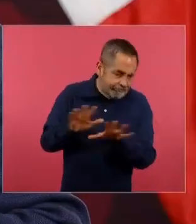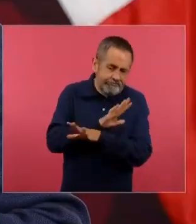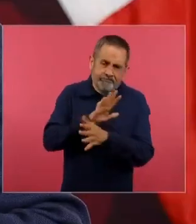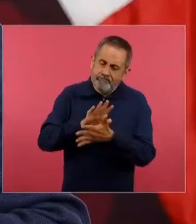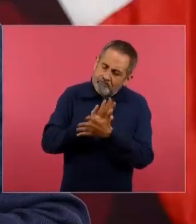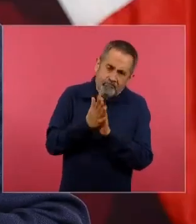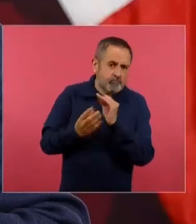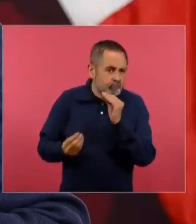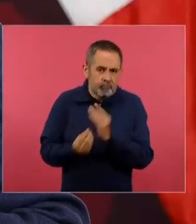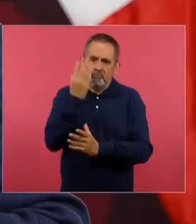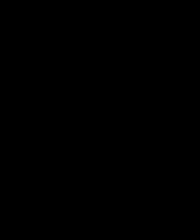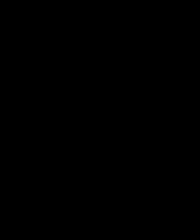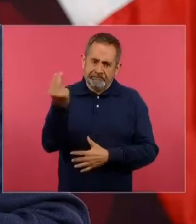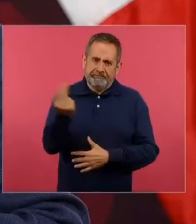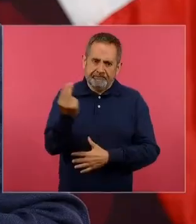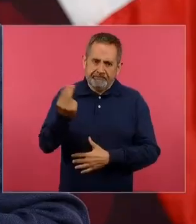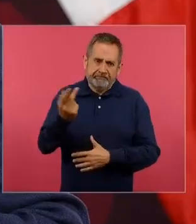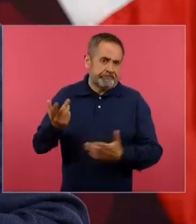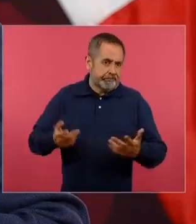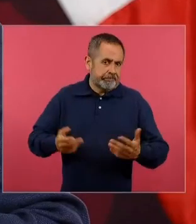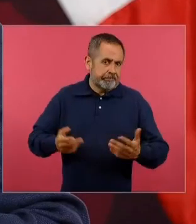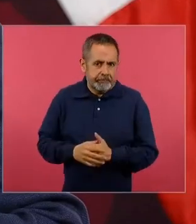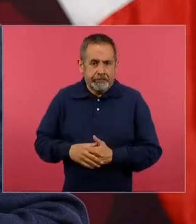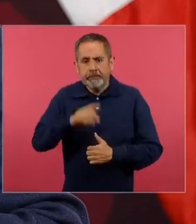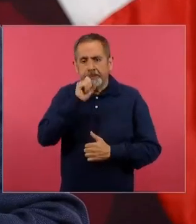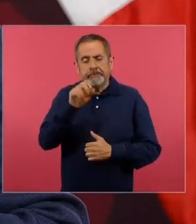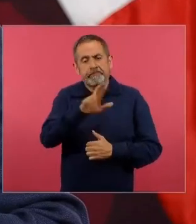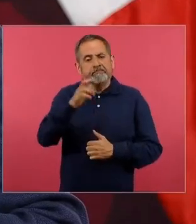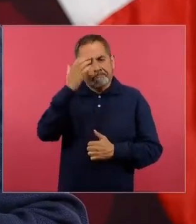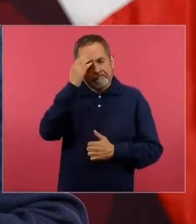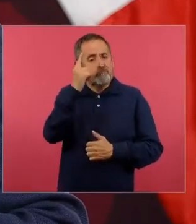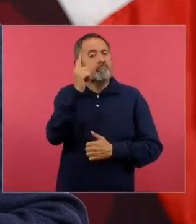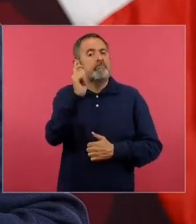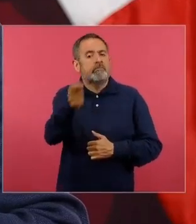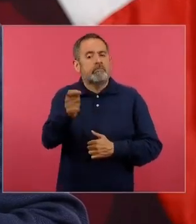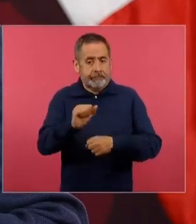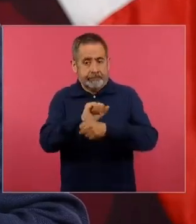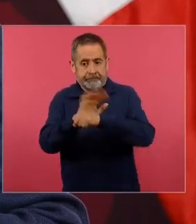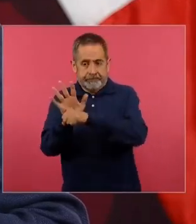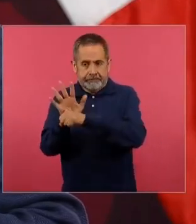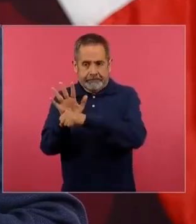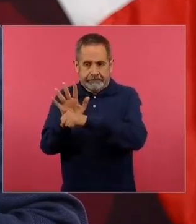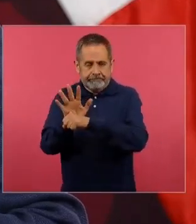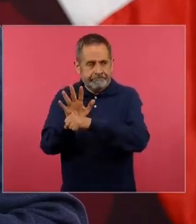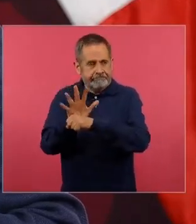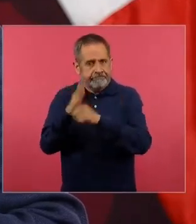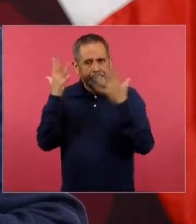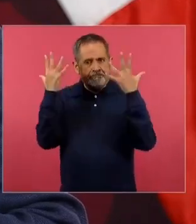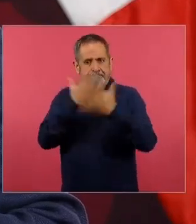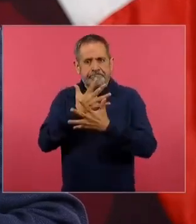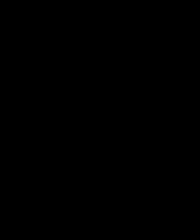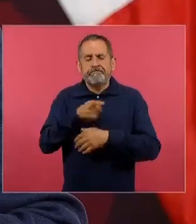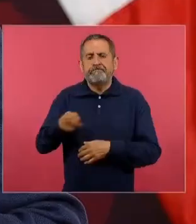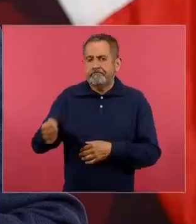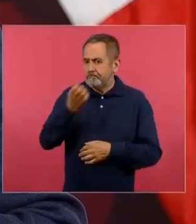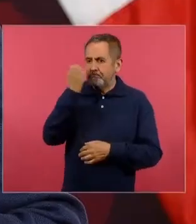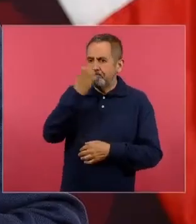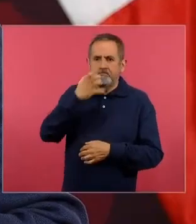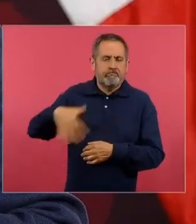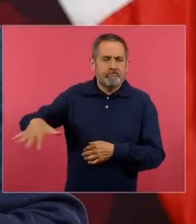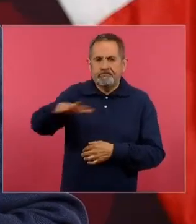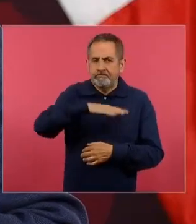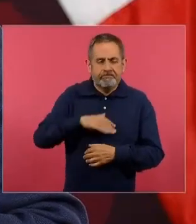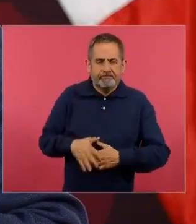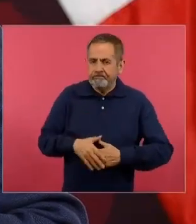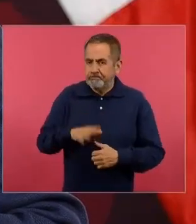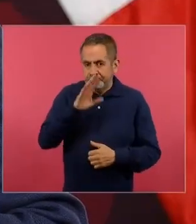Tenemos de alguna forma también que reconocer que la pandemia hizo evidente que nuestra escuela estaba en crisis.